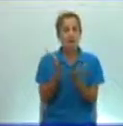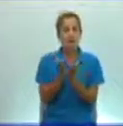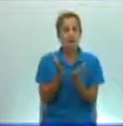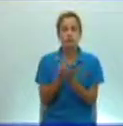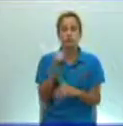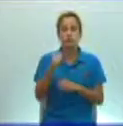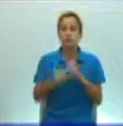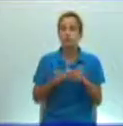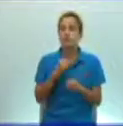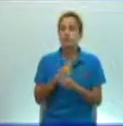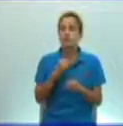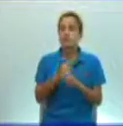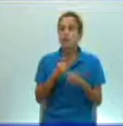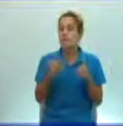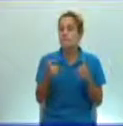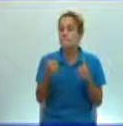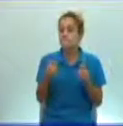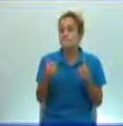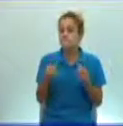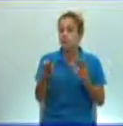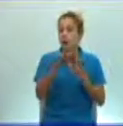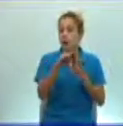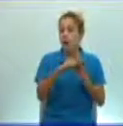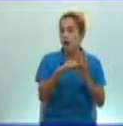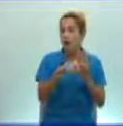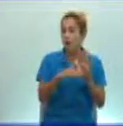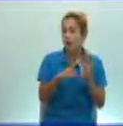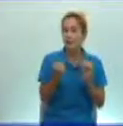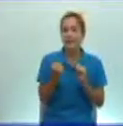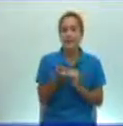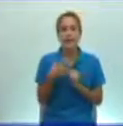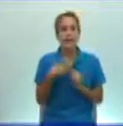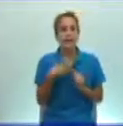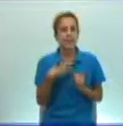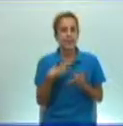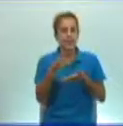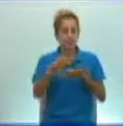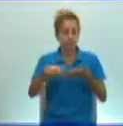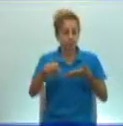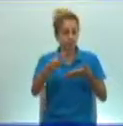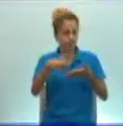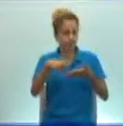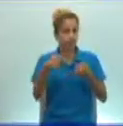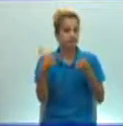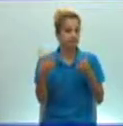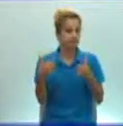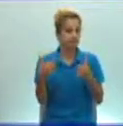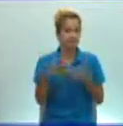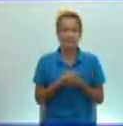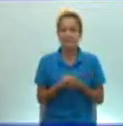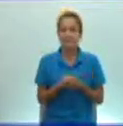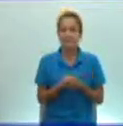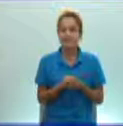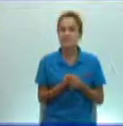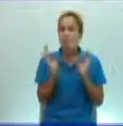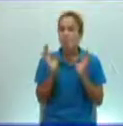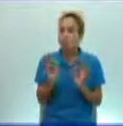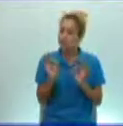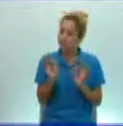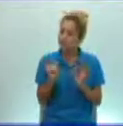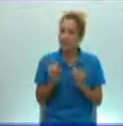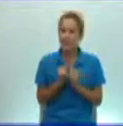Utilizar correctamente las reglas ortográficas, tener buena caligrafía y, como siempre les